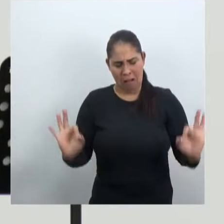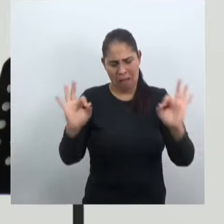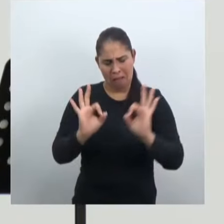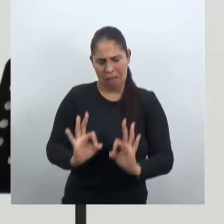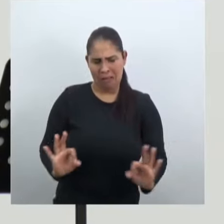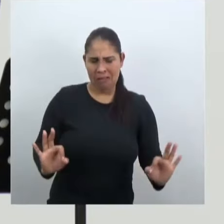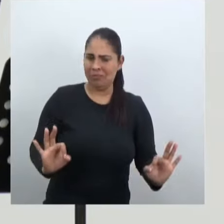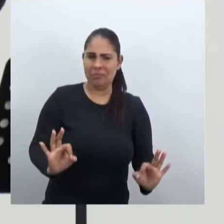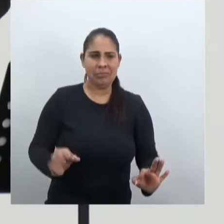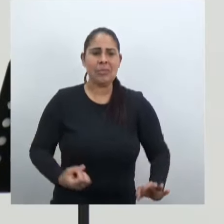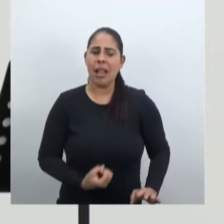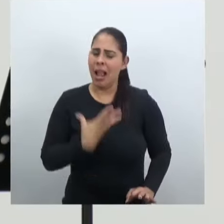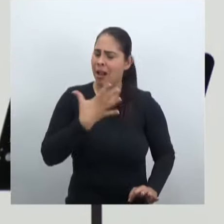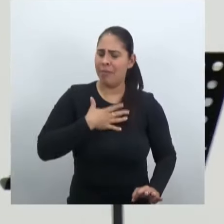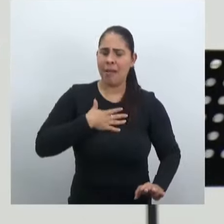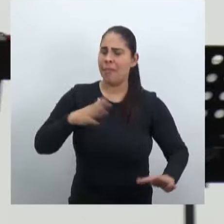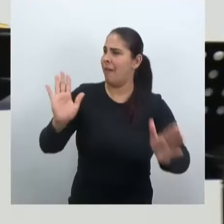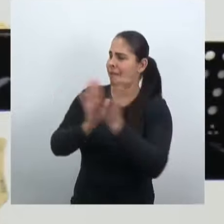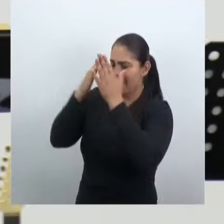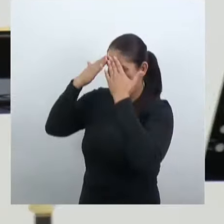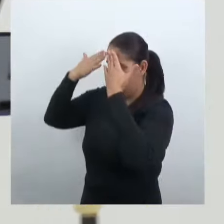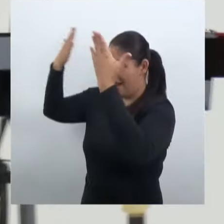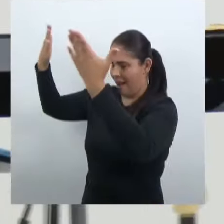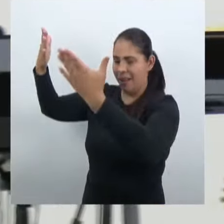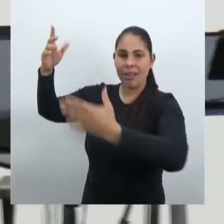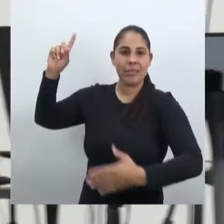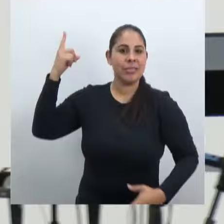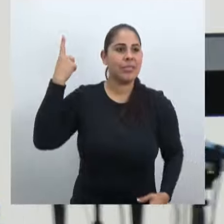No te imaginas lo que viene ahora. Mi alma te alaba, Señor. ¿Estás dispuesto?